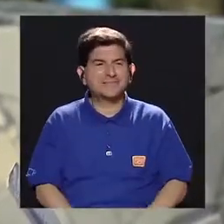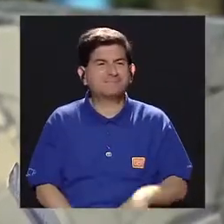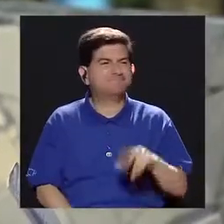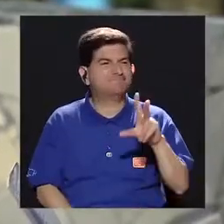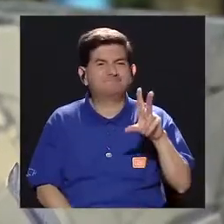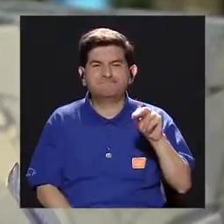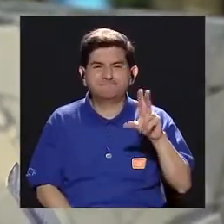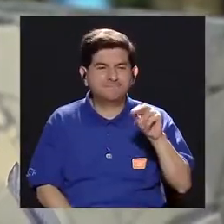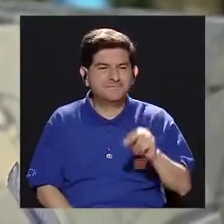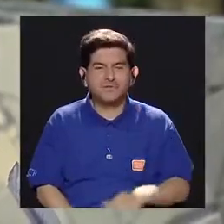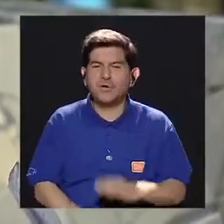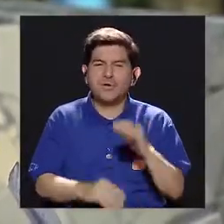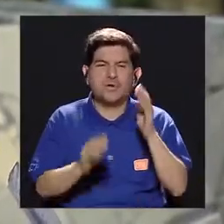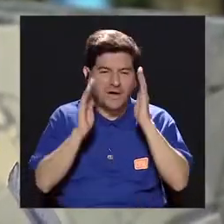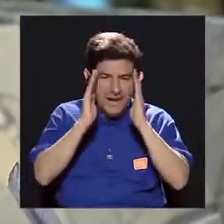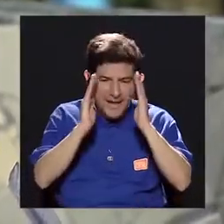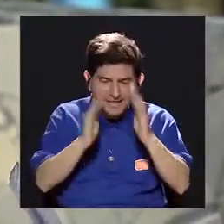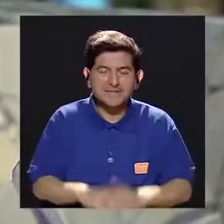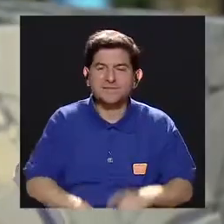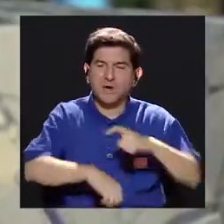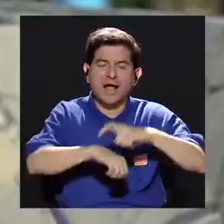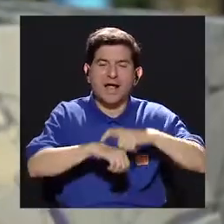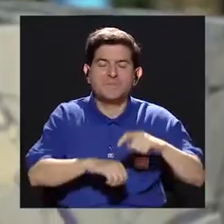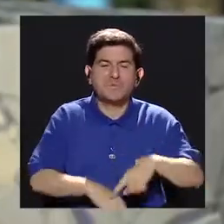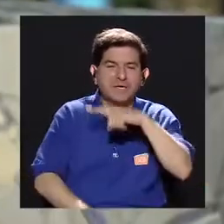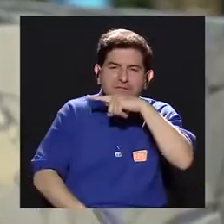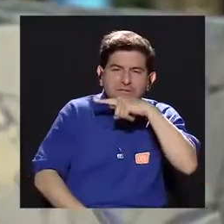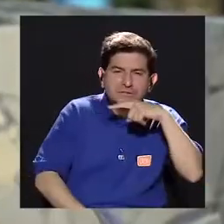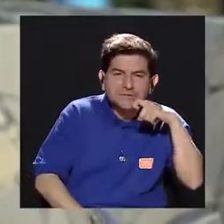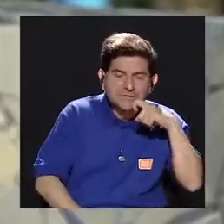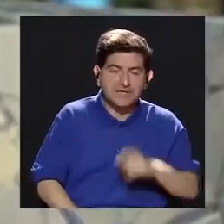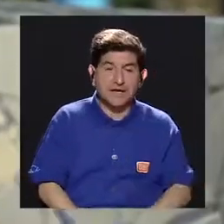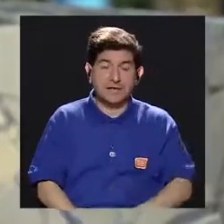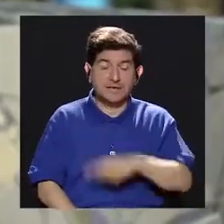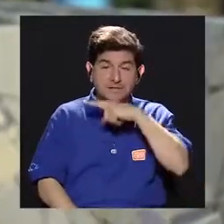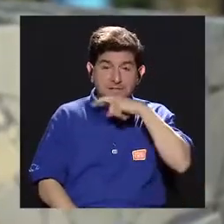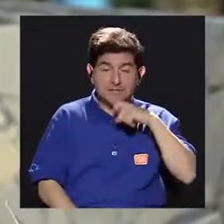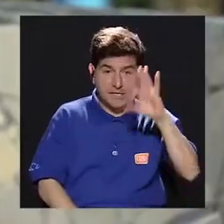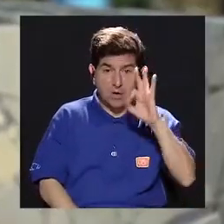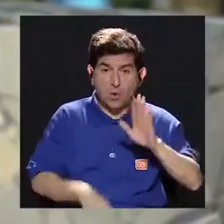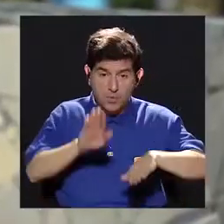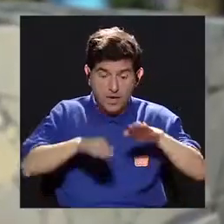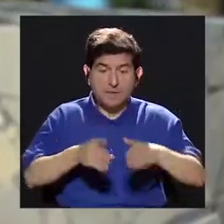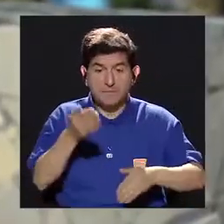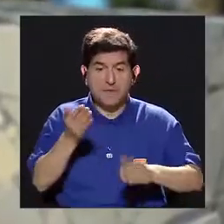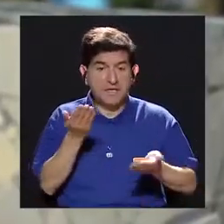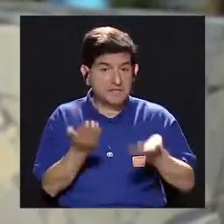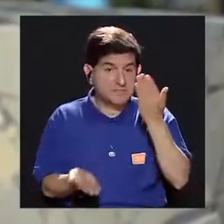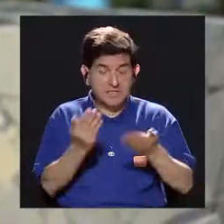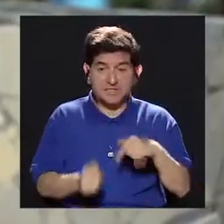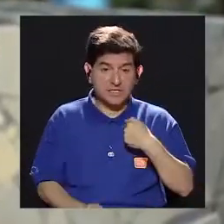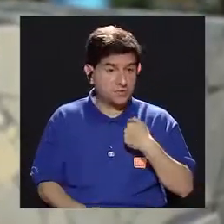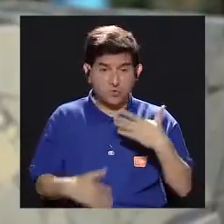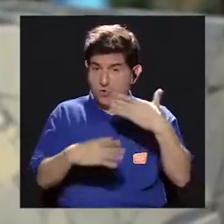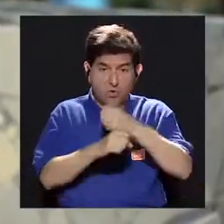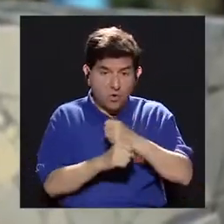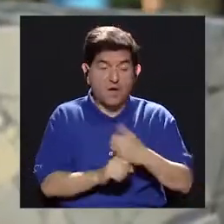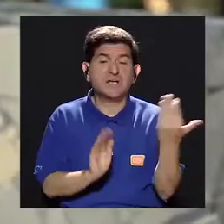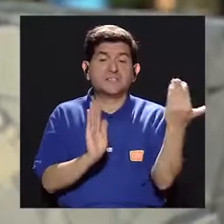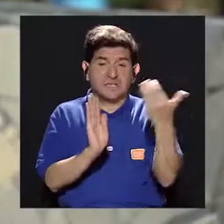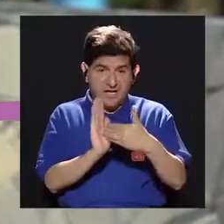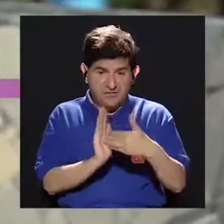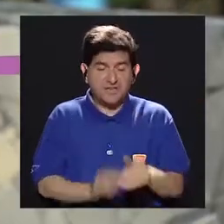toma los cuidados en el secado. Y por no secarse bien los pies pueden empezar ciertas